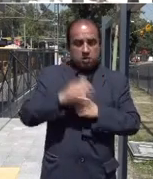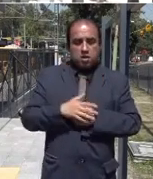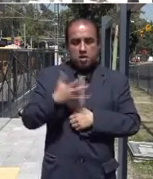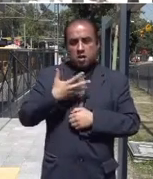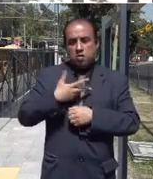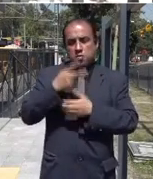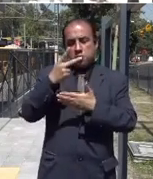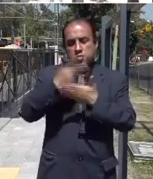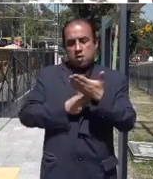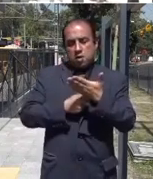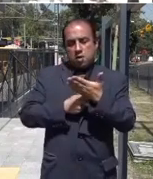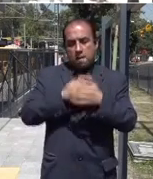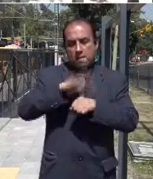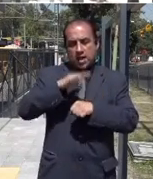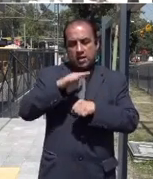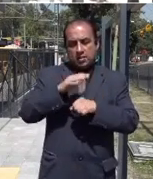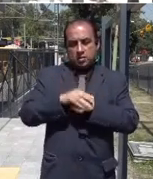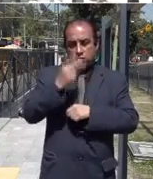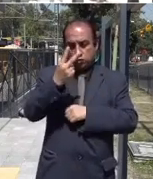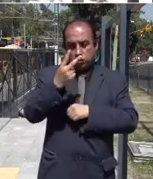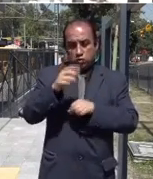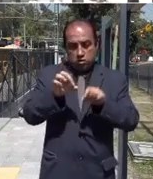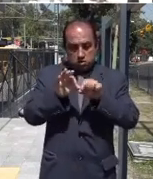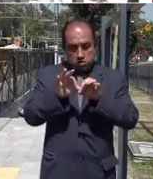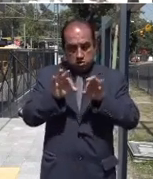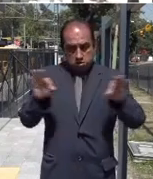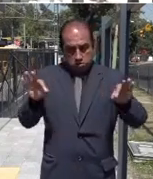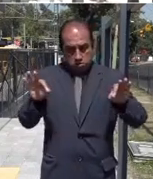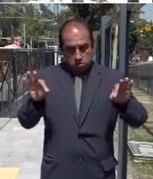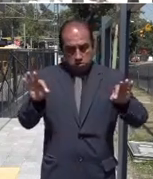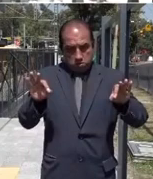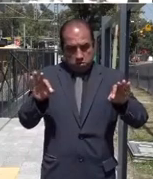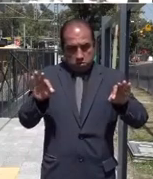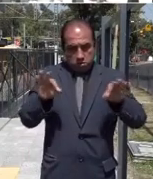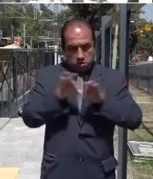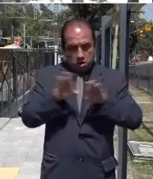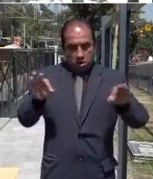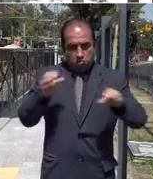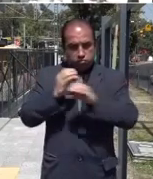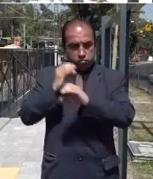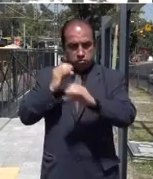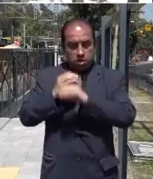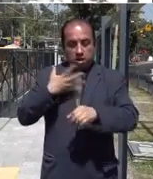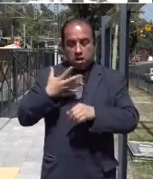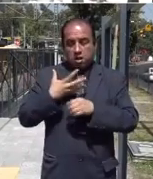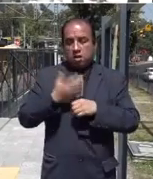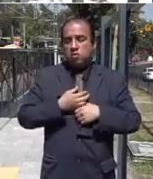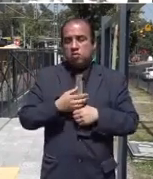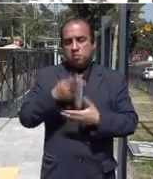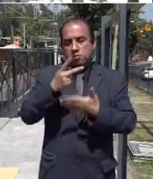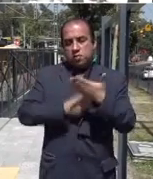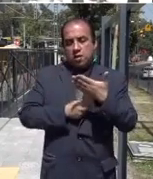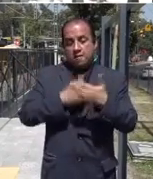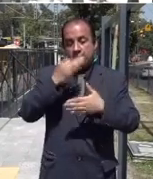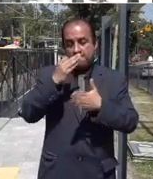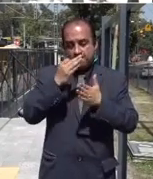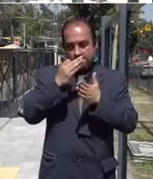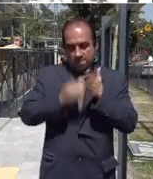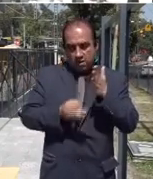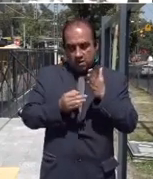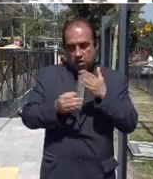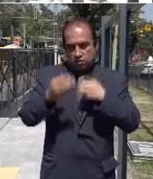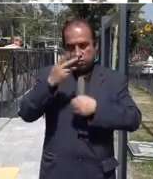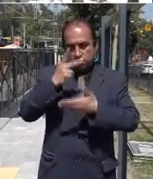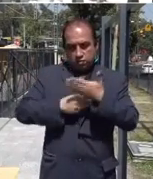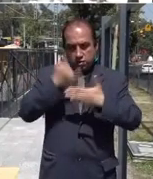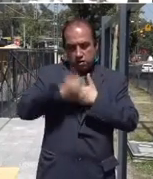la construcción de las dos líneas de cablebús, por supuesto, en lo que llevamos programado. Y todavía faltan los proyectos más adelante, ¿no?, que también